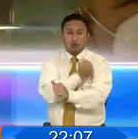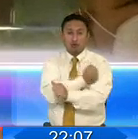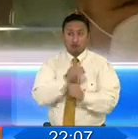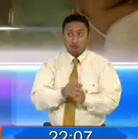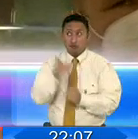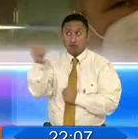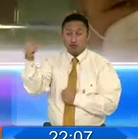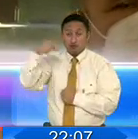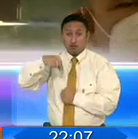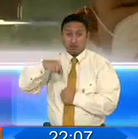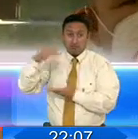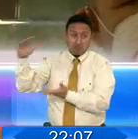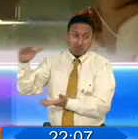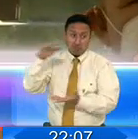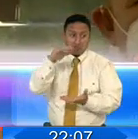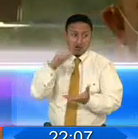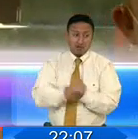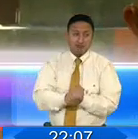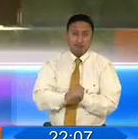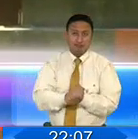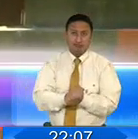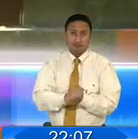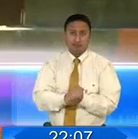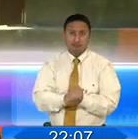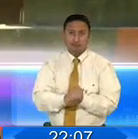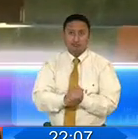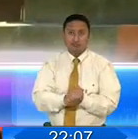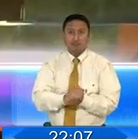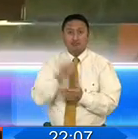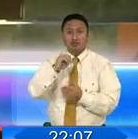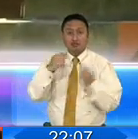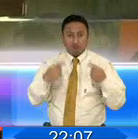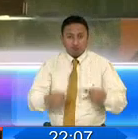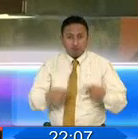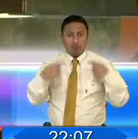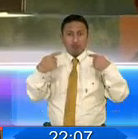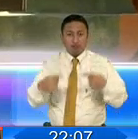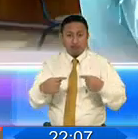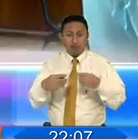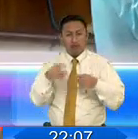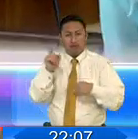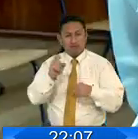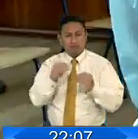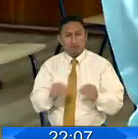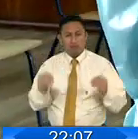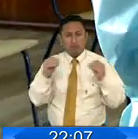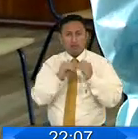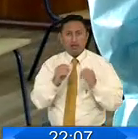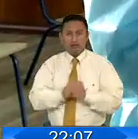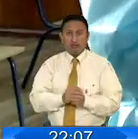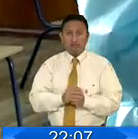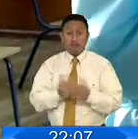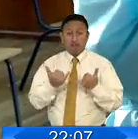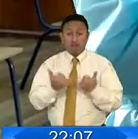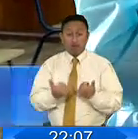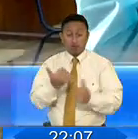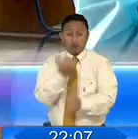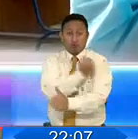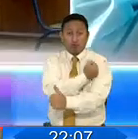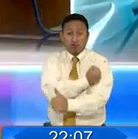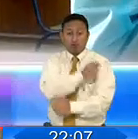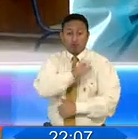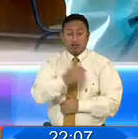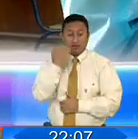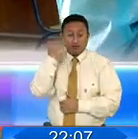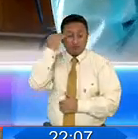nos están llegando, nos están enviando de manera regular, pero queremos más dosis. Esto mientras continúa la vacunación para personas